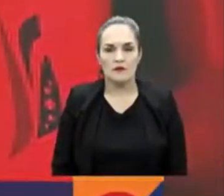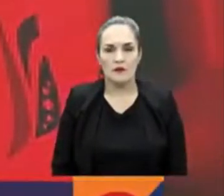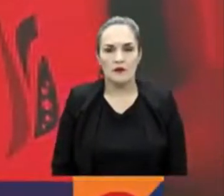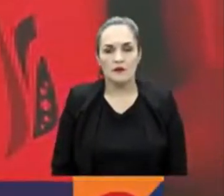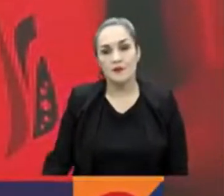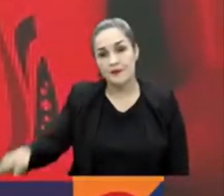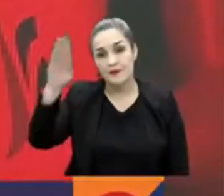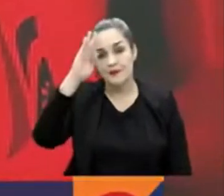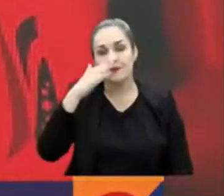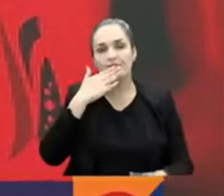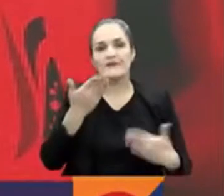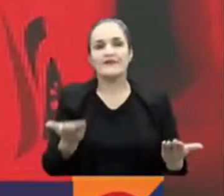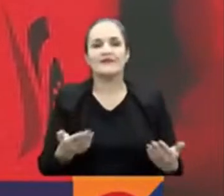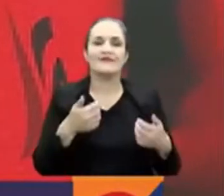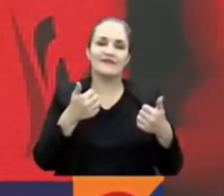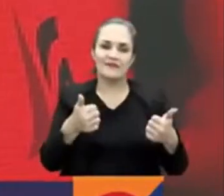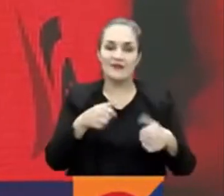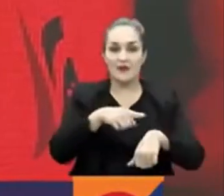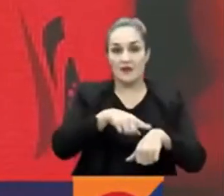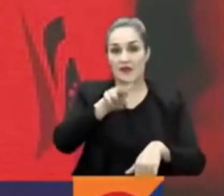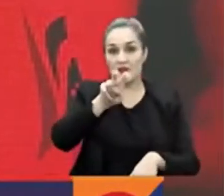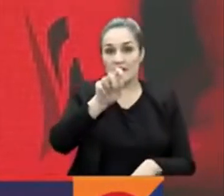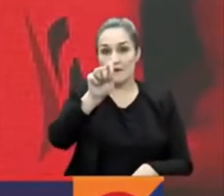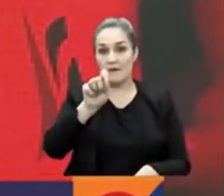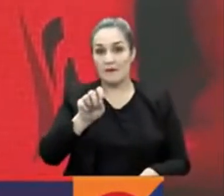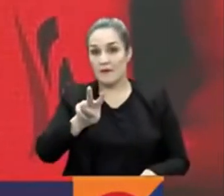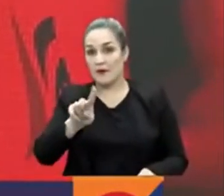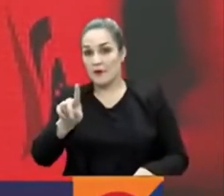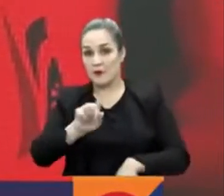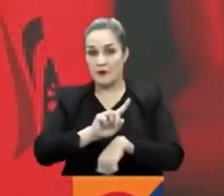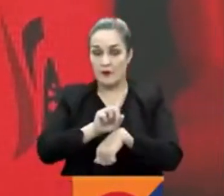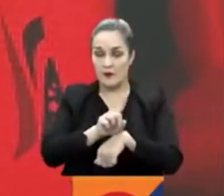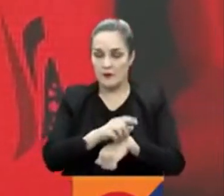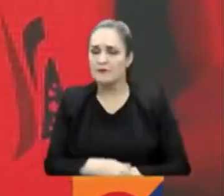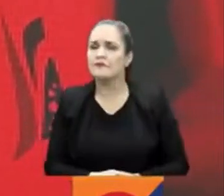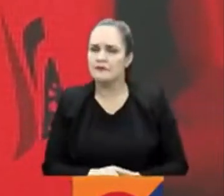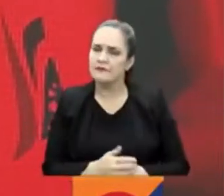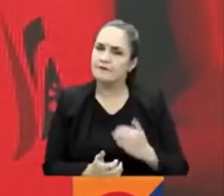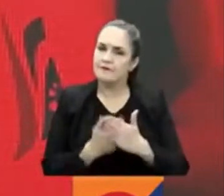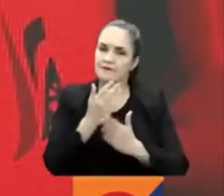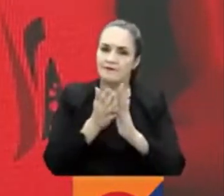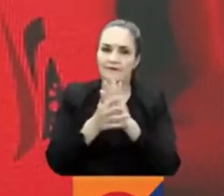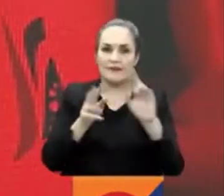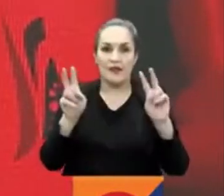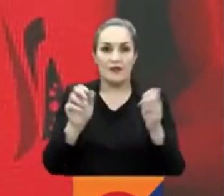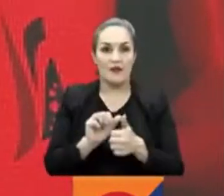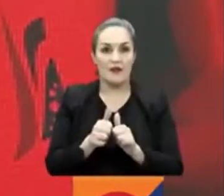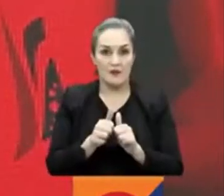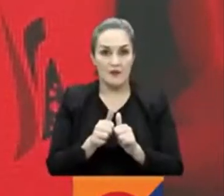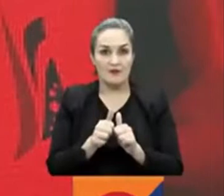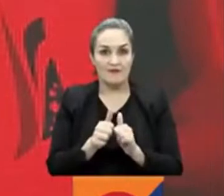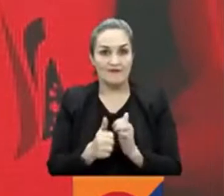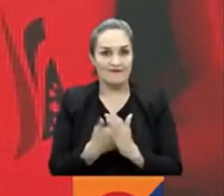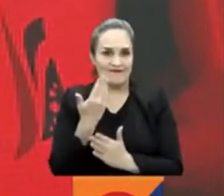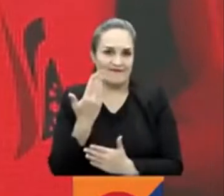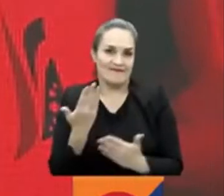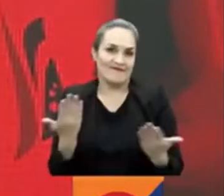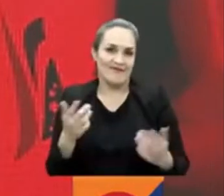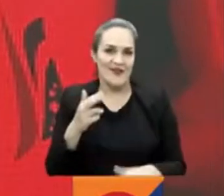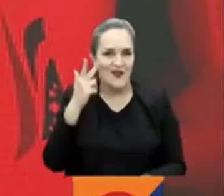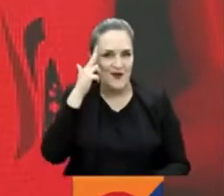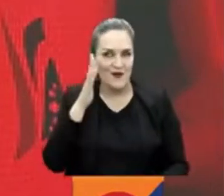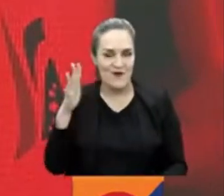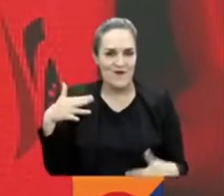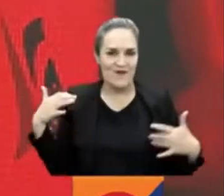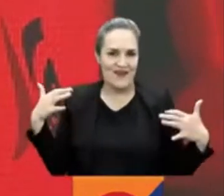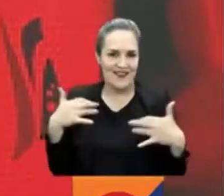Hola, ¿qué tal? ¿Cómo están? 7:21 PM. Comenzamos toda la información deportiva y la iniciamos obviamente en